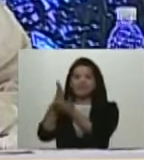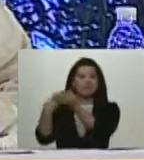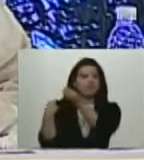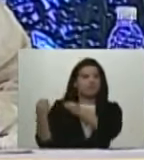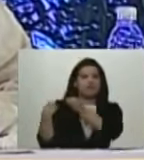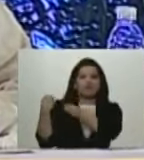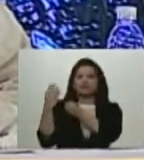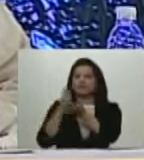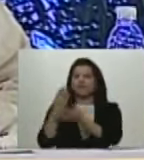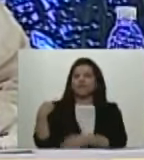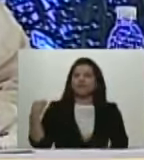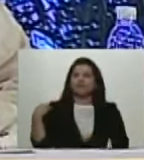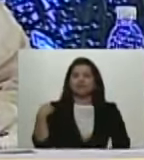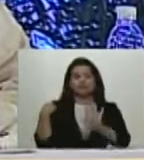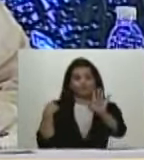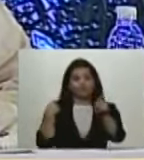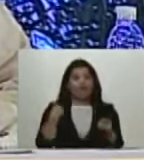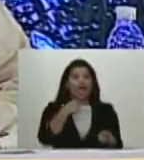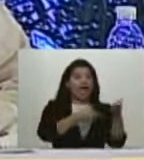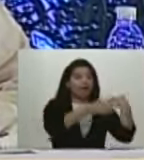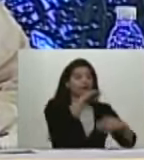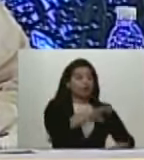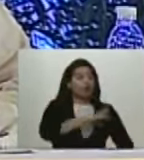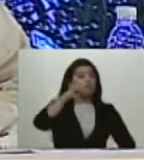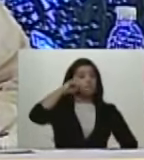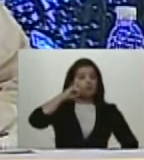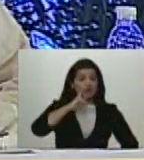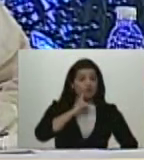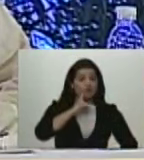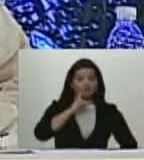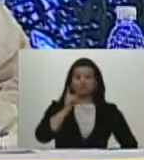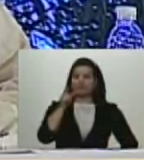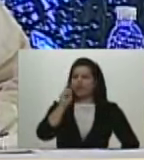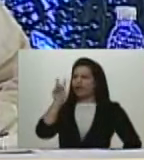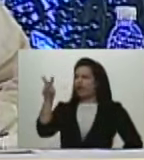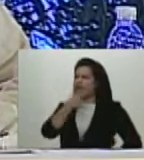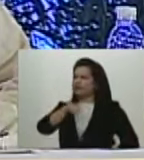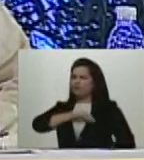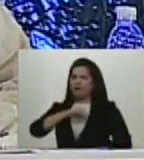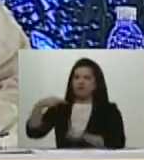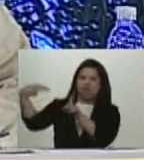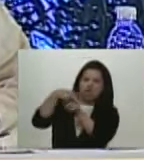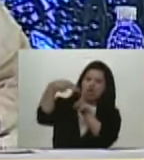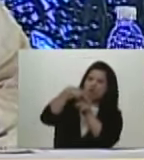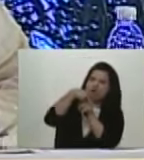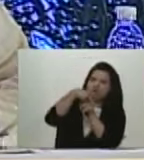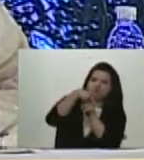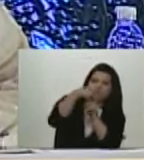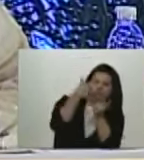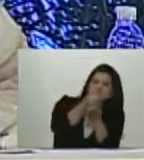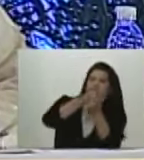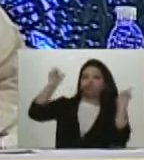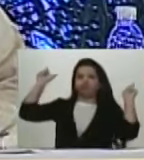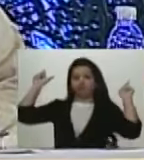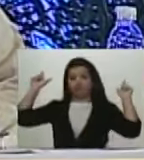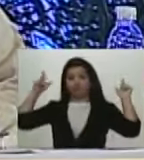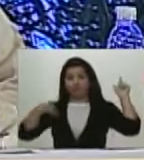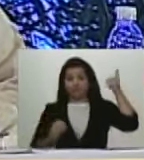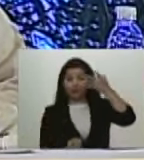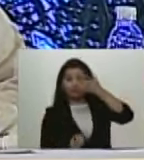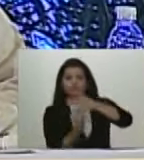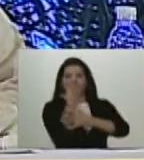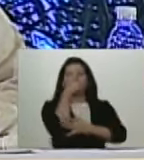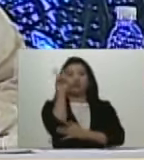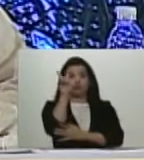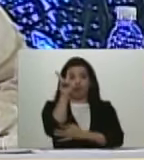nos liberó del esclavismo español y nos fundó como república.